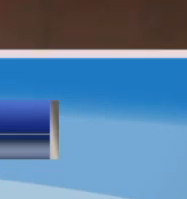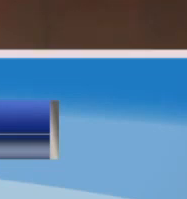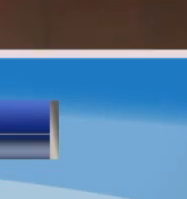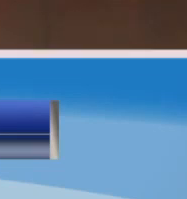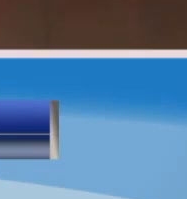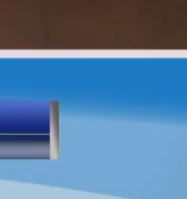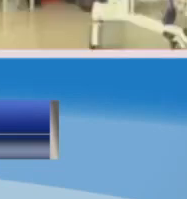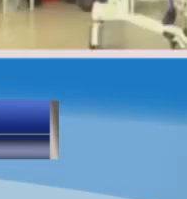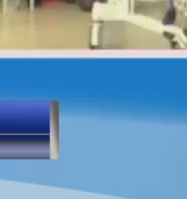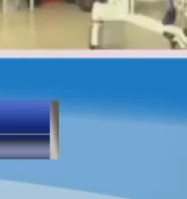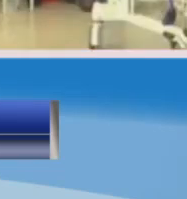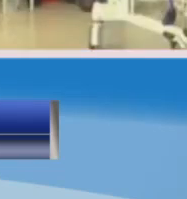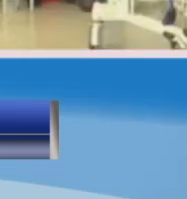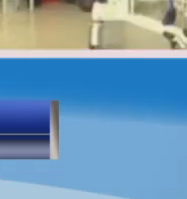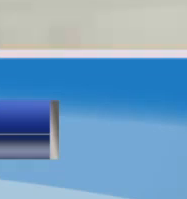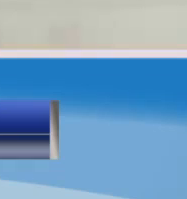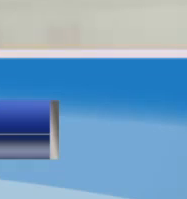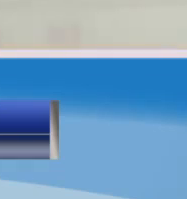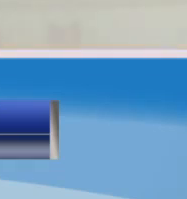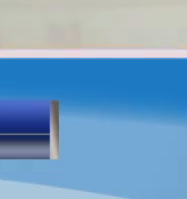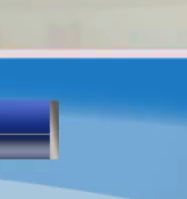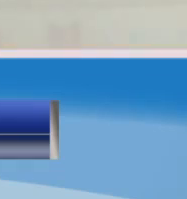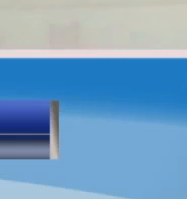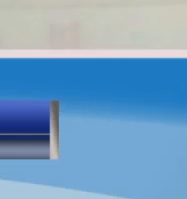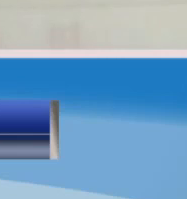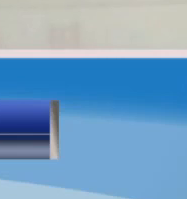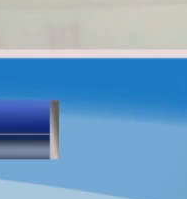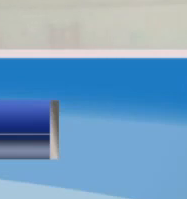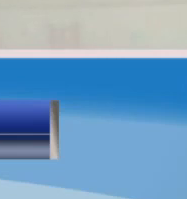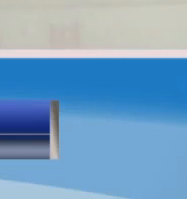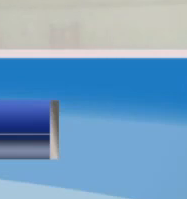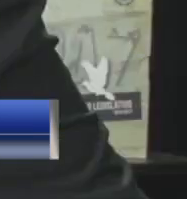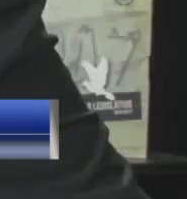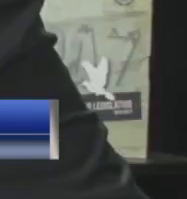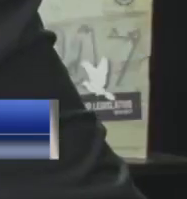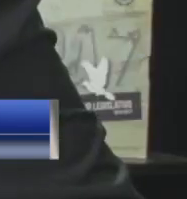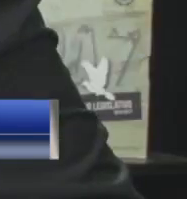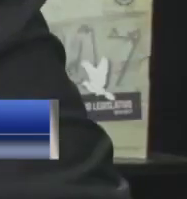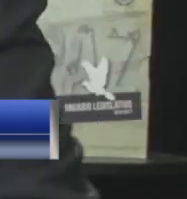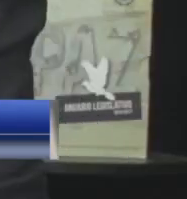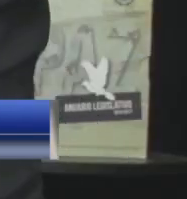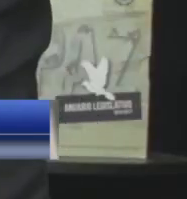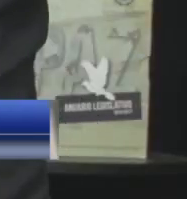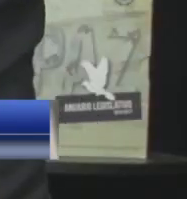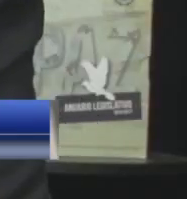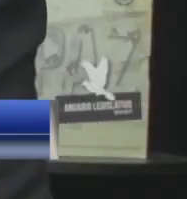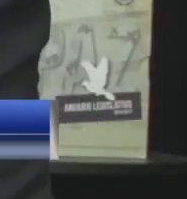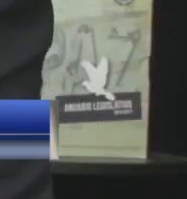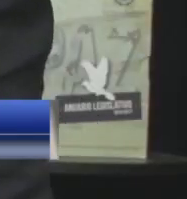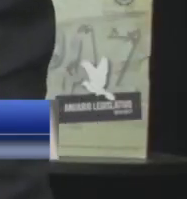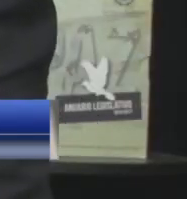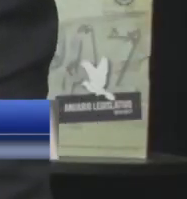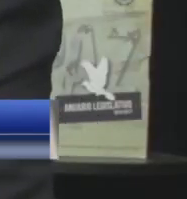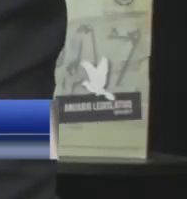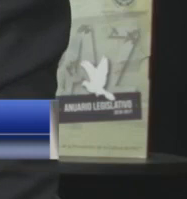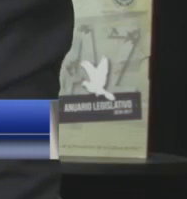embargo, hay que estar preparados ante cualquier circunstancia. Voy a citar un tuit de la comisionada presidencial para operaciones de gabinete de gobierno,